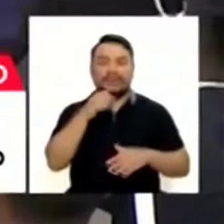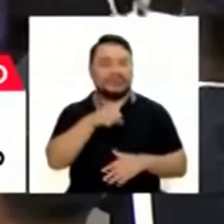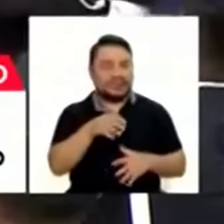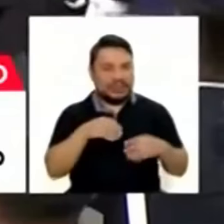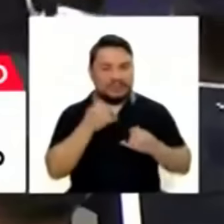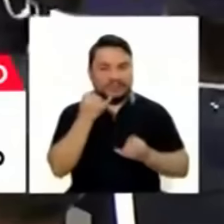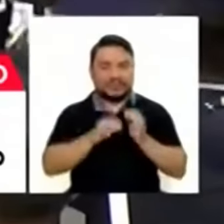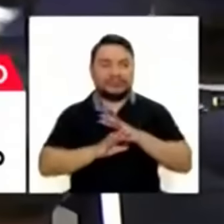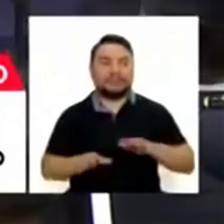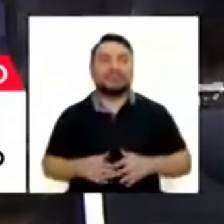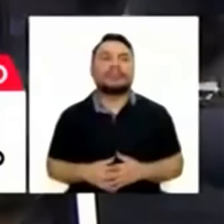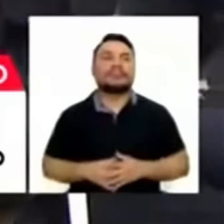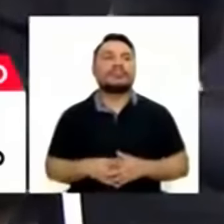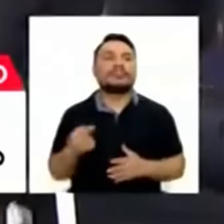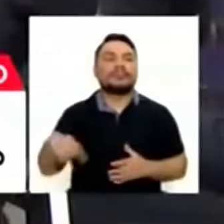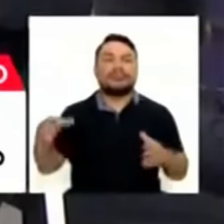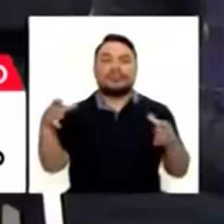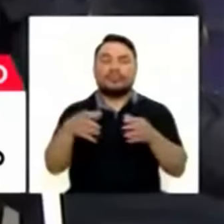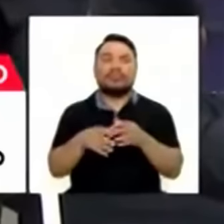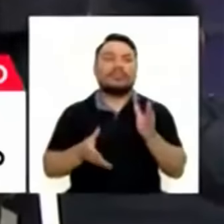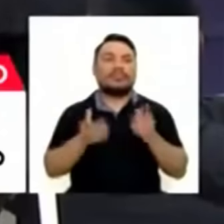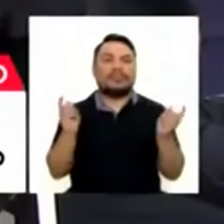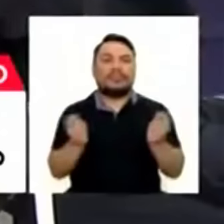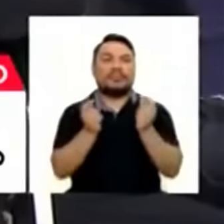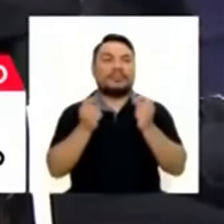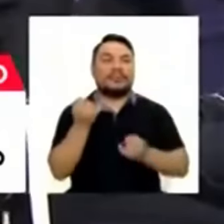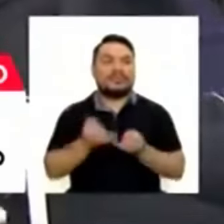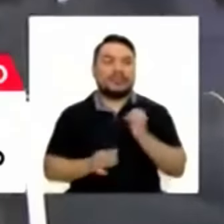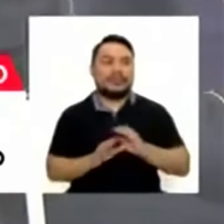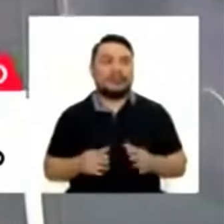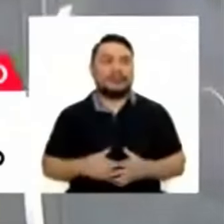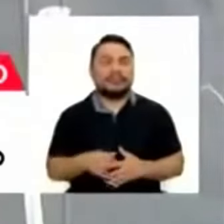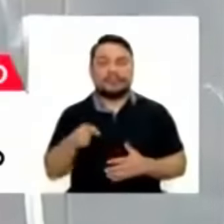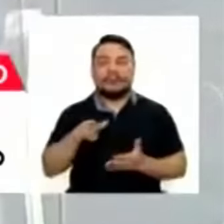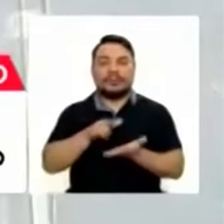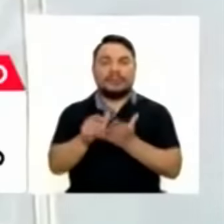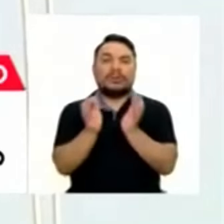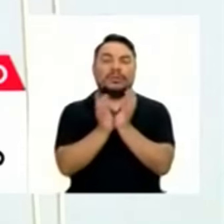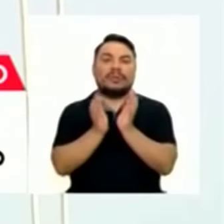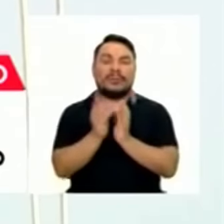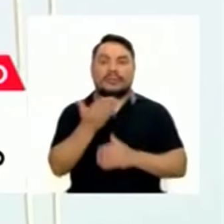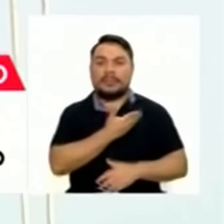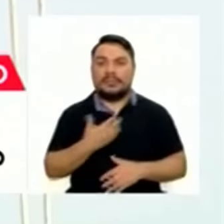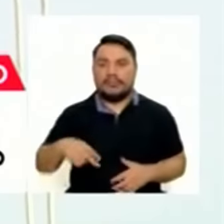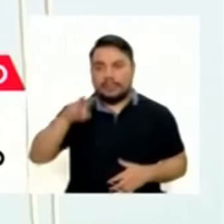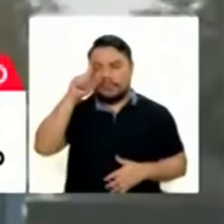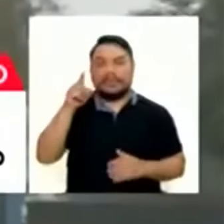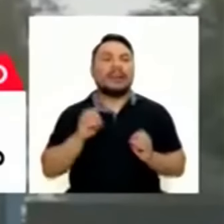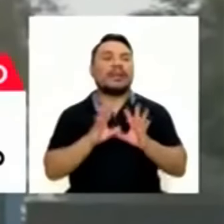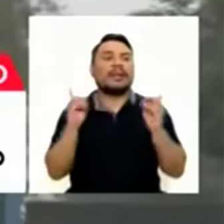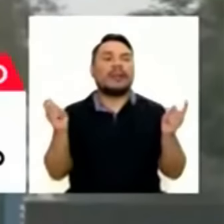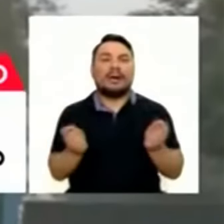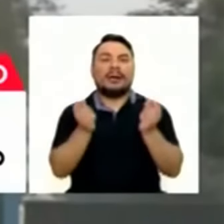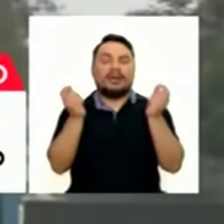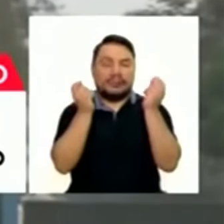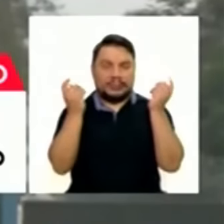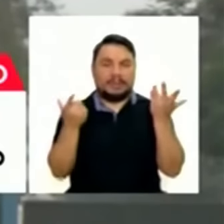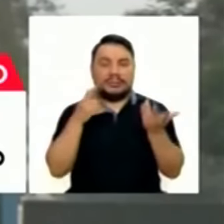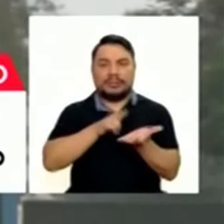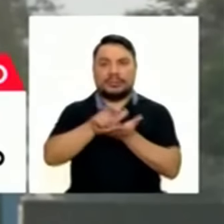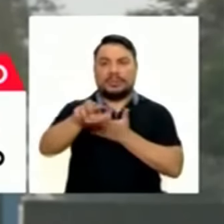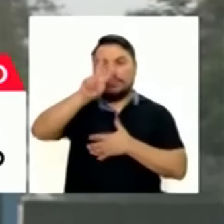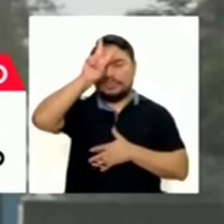acá en la ceremonia que se viene desarrollando en la base aérea de la FAB con motivo del día de la Fuerza Aérea